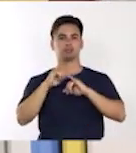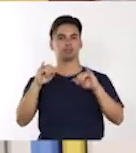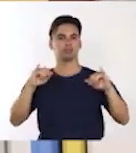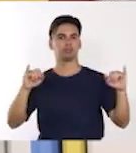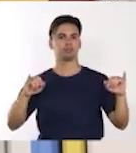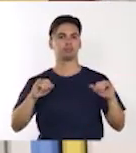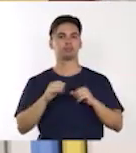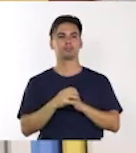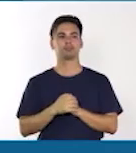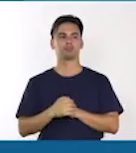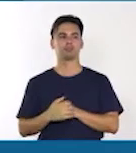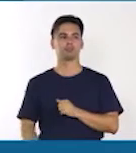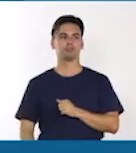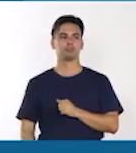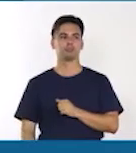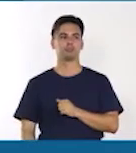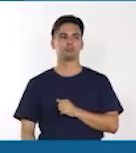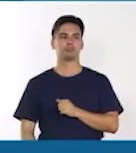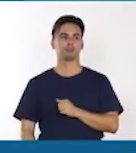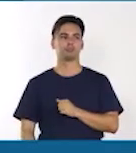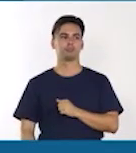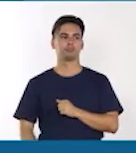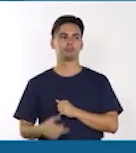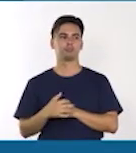Gaceta Oficial.